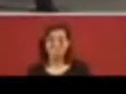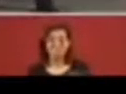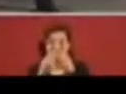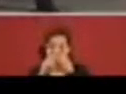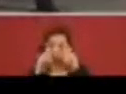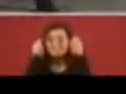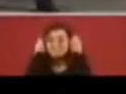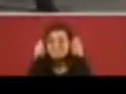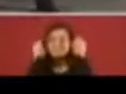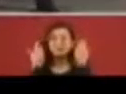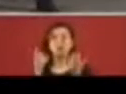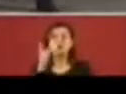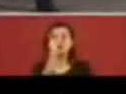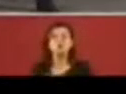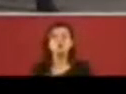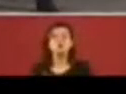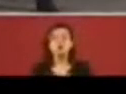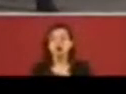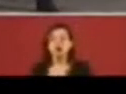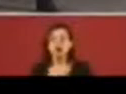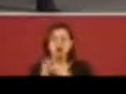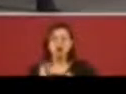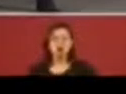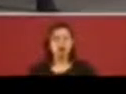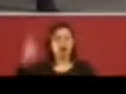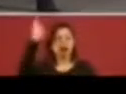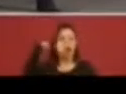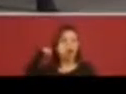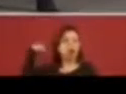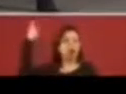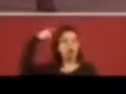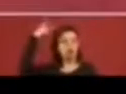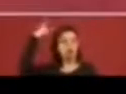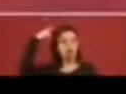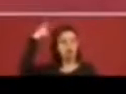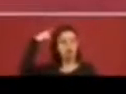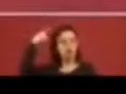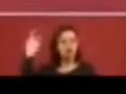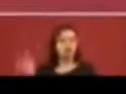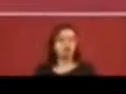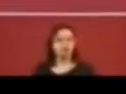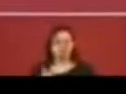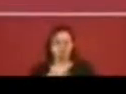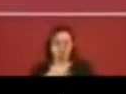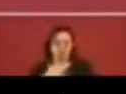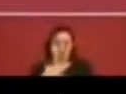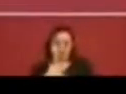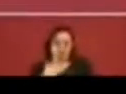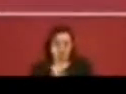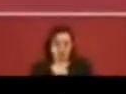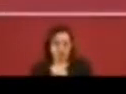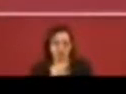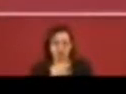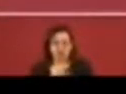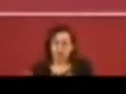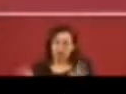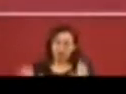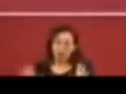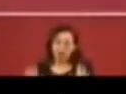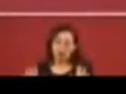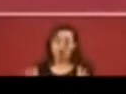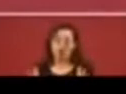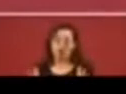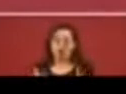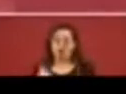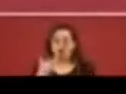de tranquilización que uno busca, también es parte de la naturaleza humana, ante la incertidumbre, pues